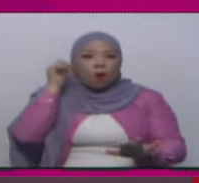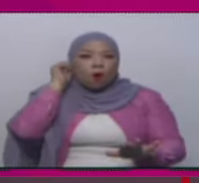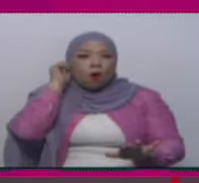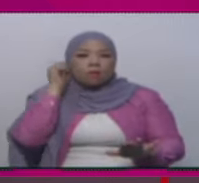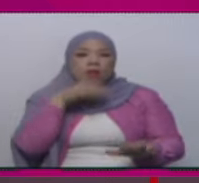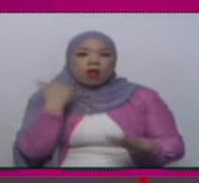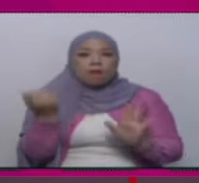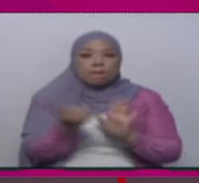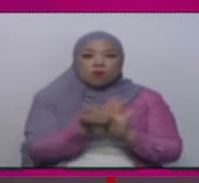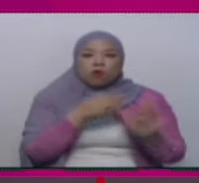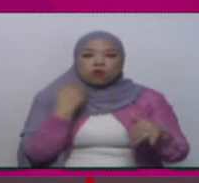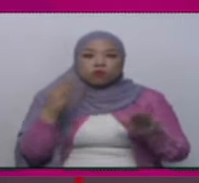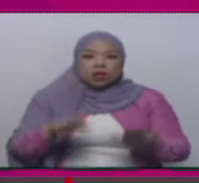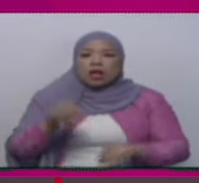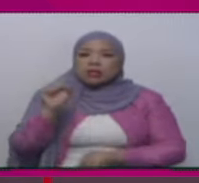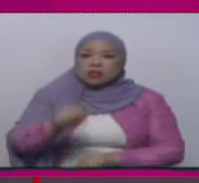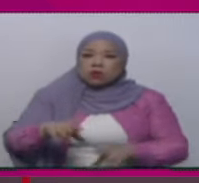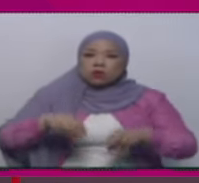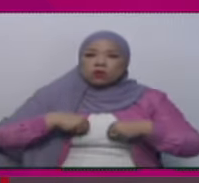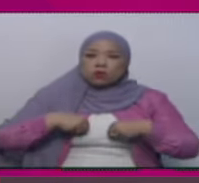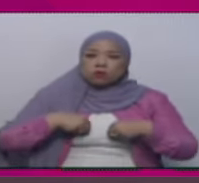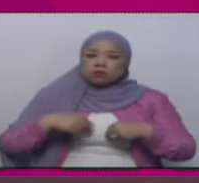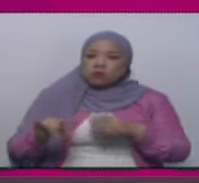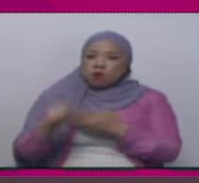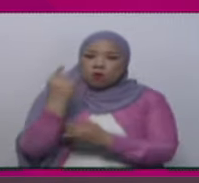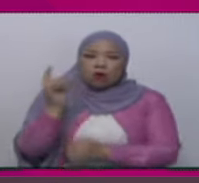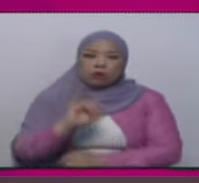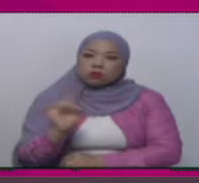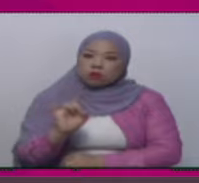creo, así lo digo. Y no nos van a callar.